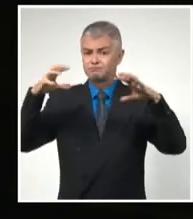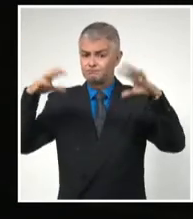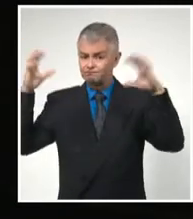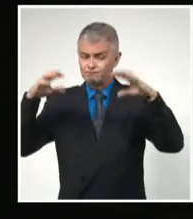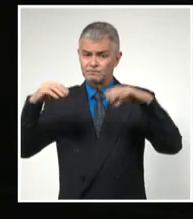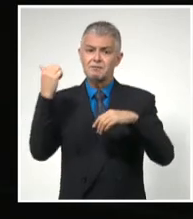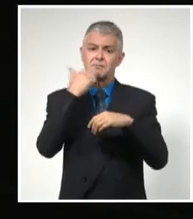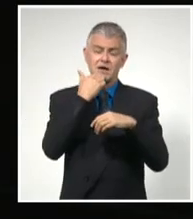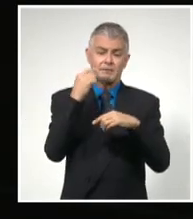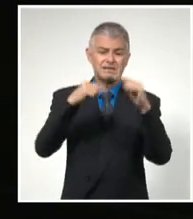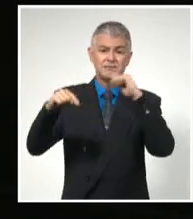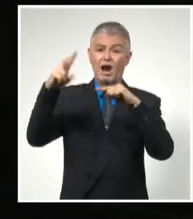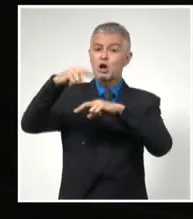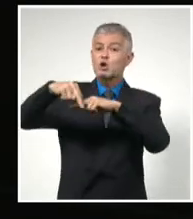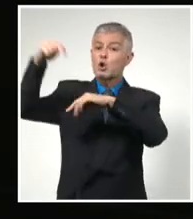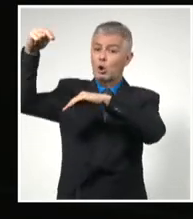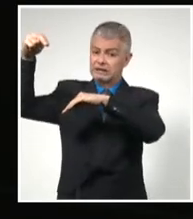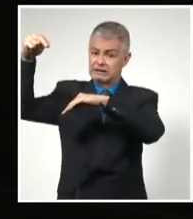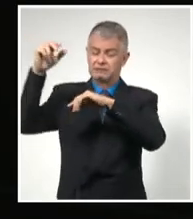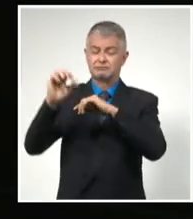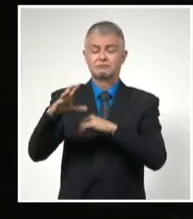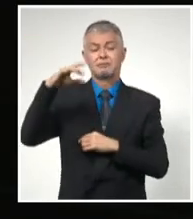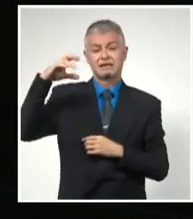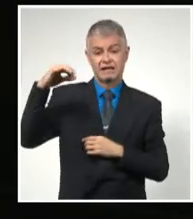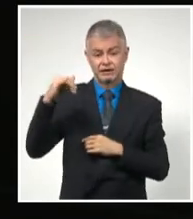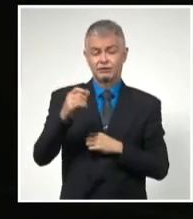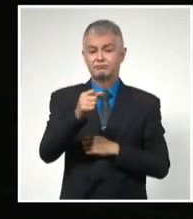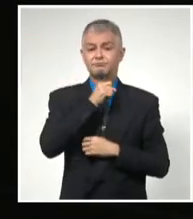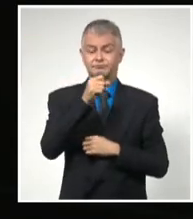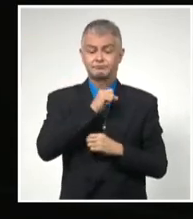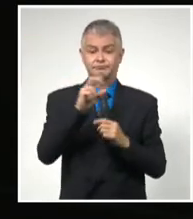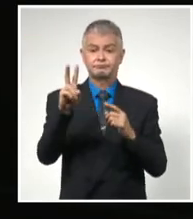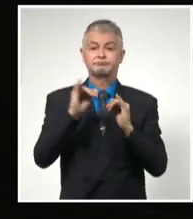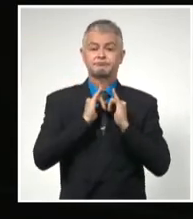noroeste del país. Desde Pinar del Río, Fátima Rivera Amador, Sistema Informativo de la